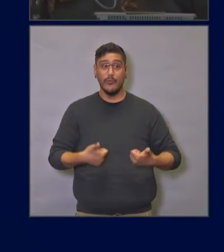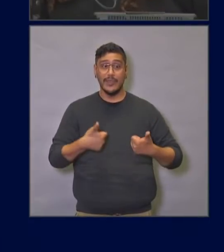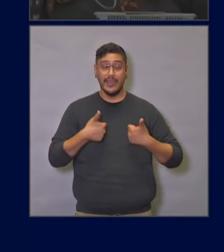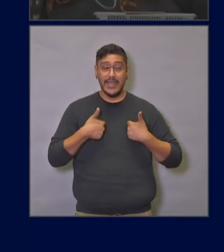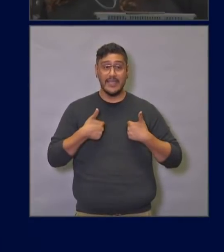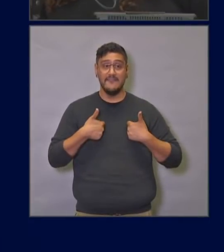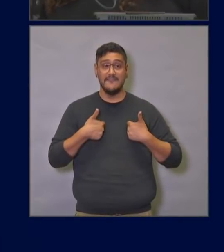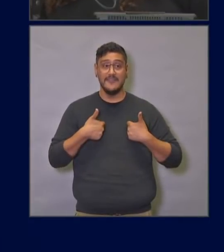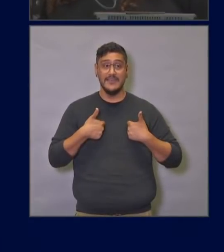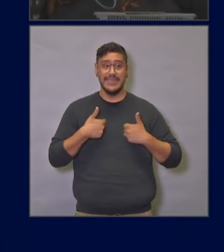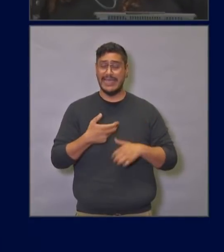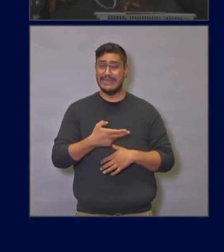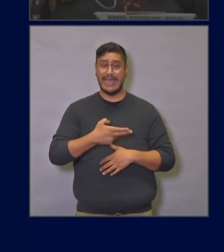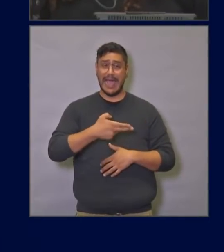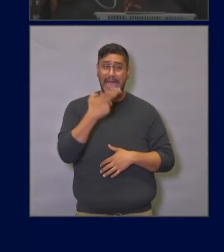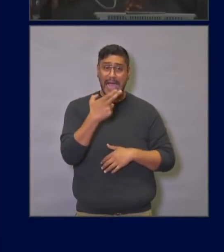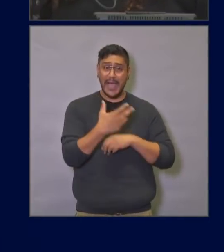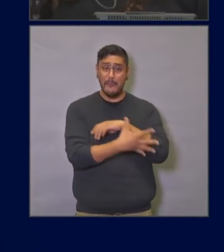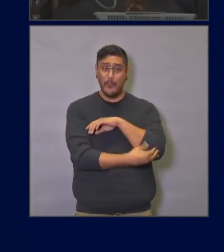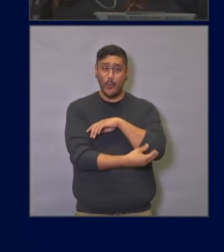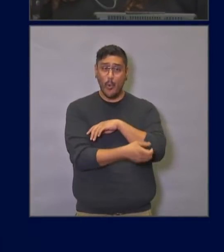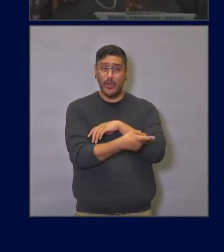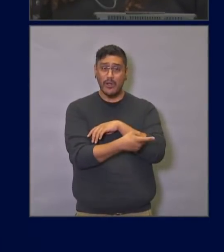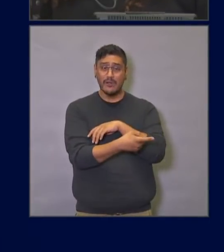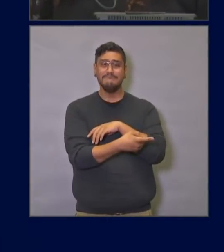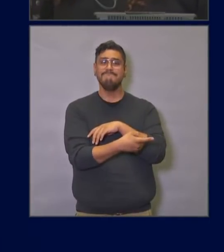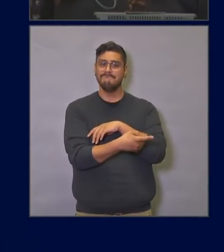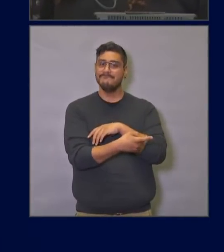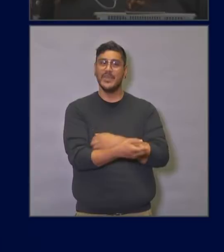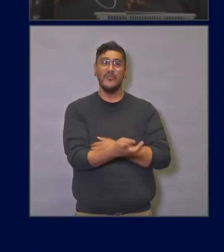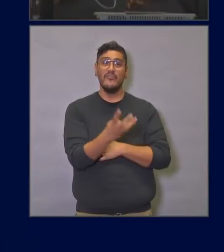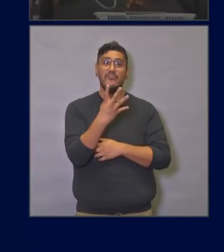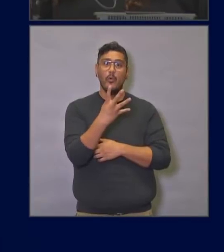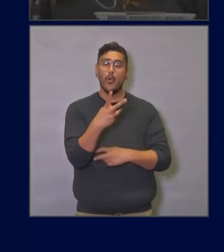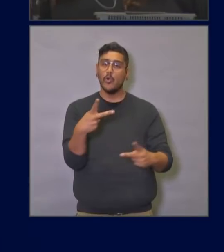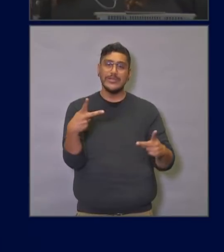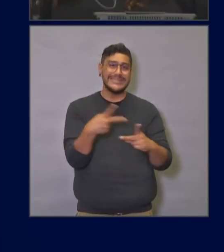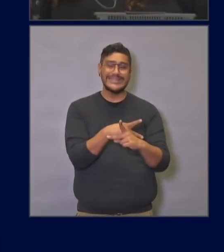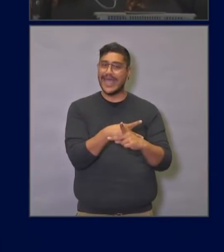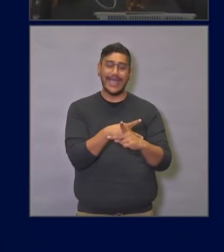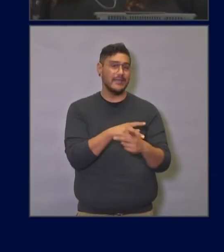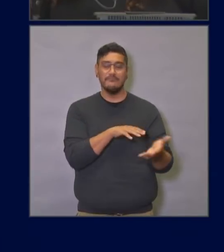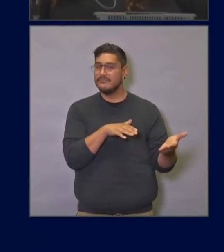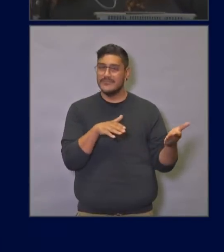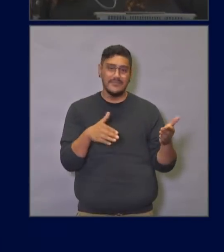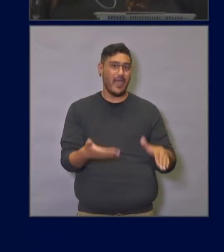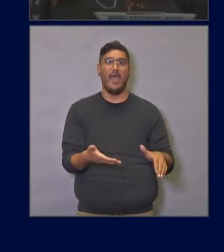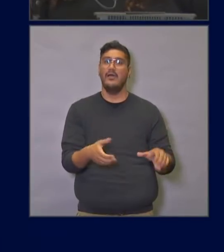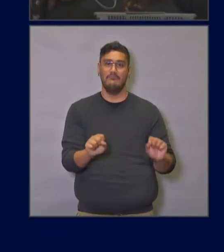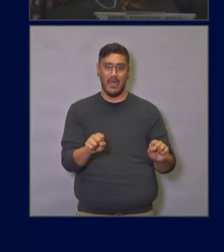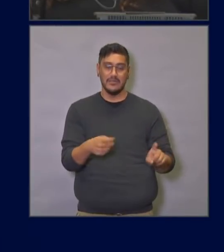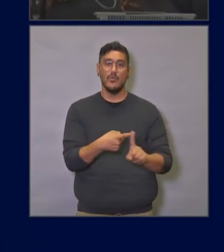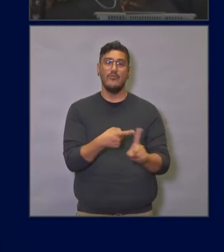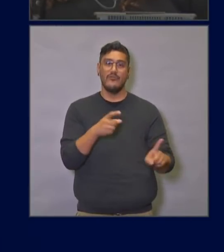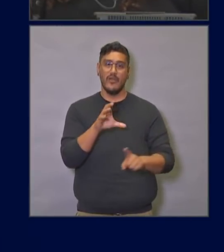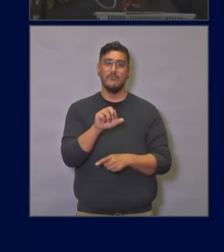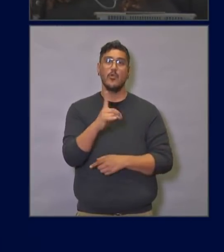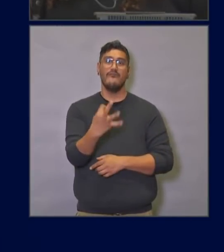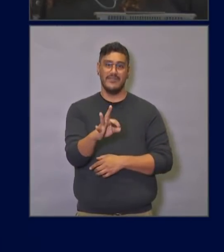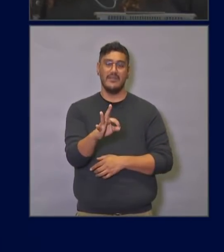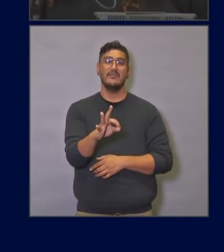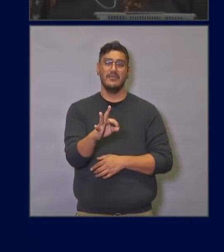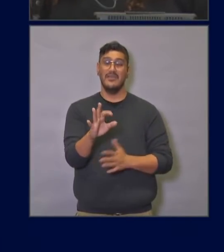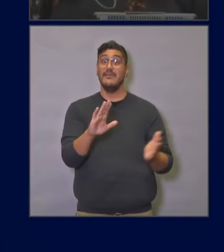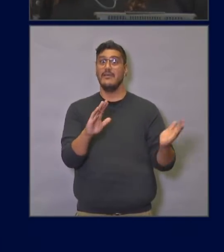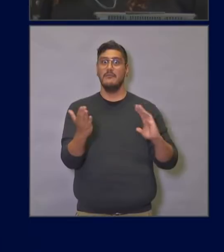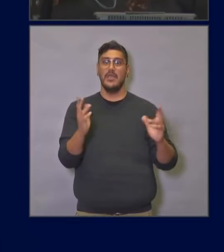tasas más altas de pobreza tienen más de 4 veces las probabilidades de morir por COVID-19 en comparación